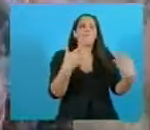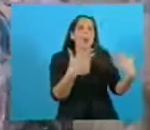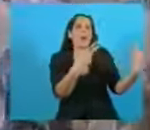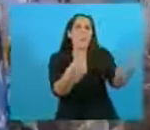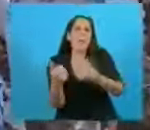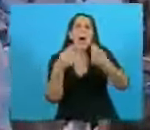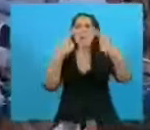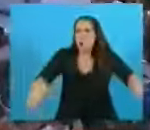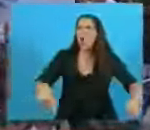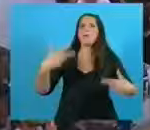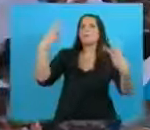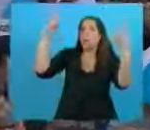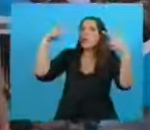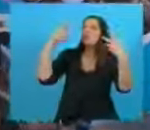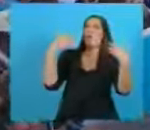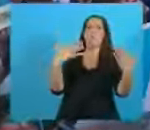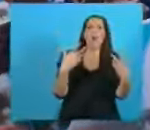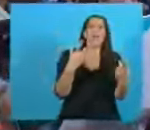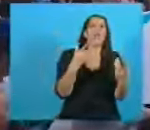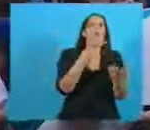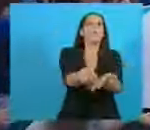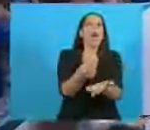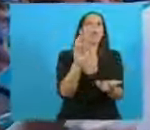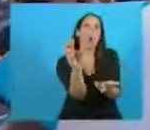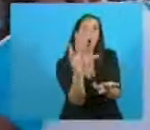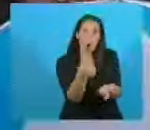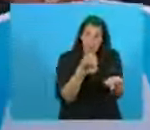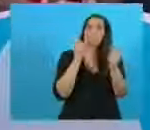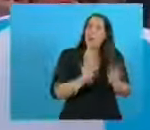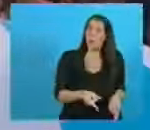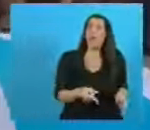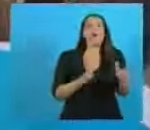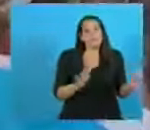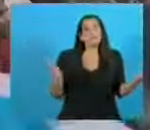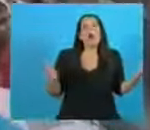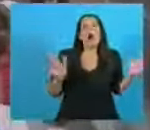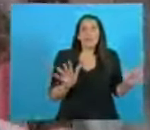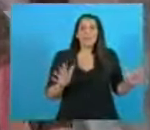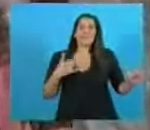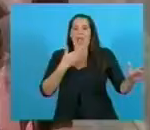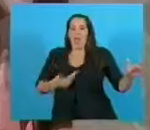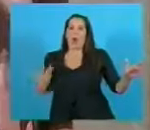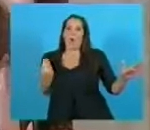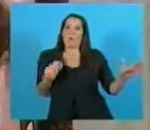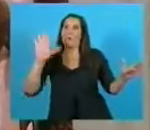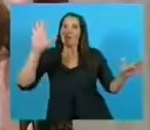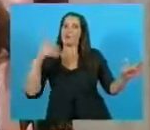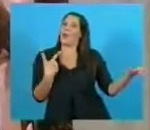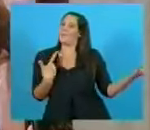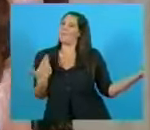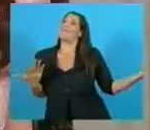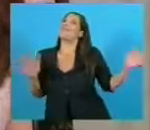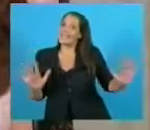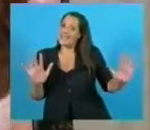eso van afuera, por eso pueden comprar dólares. Claro que va a ser un país no cómodo para los dirigentes